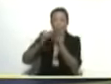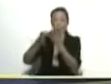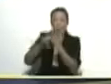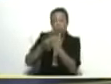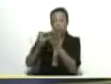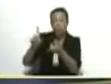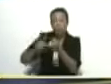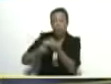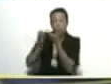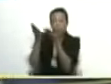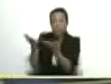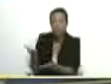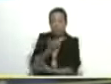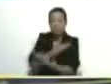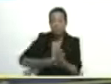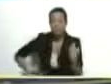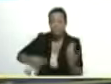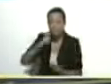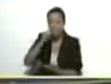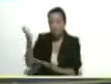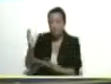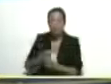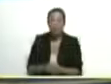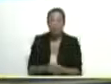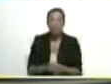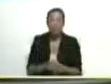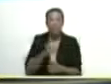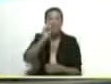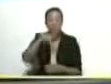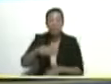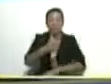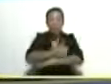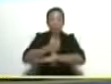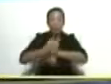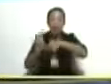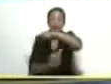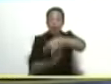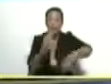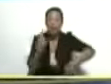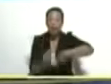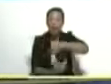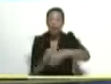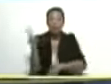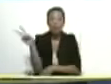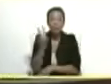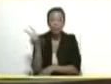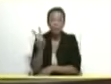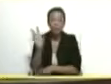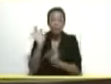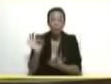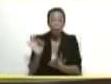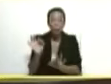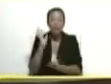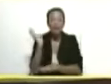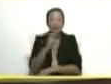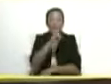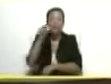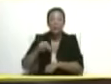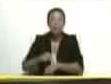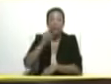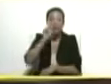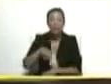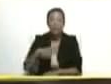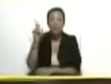Cilia Flores, el jefe de la bancada de la Revolución Venezolana en esta Asamblea Nacional,